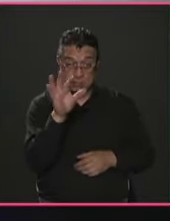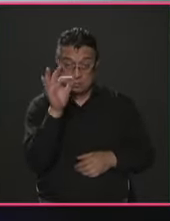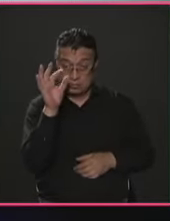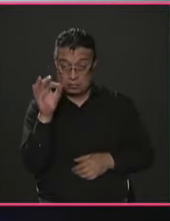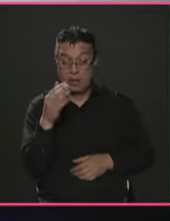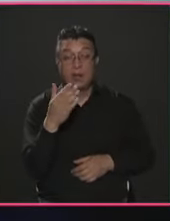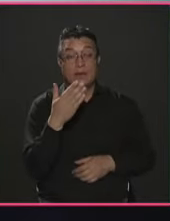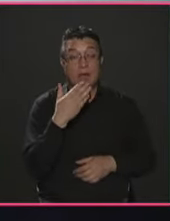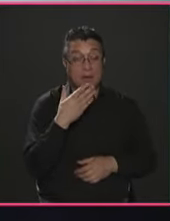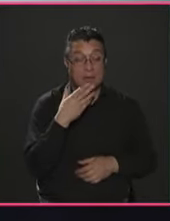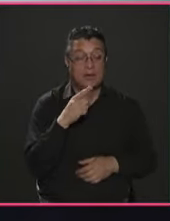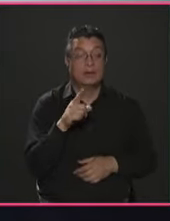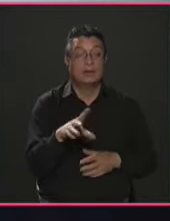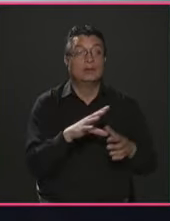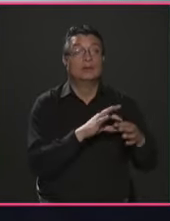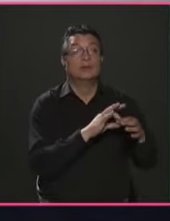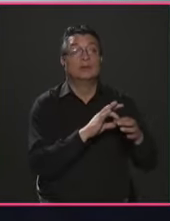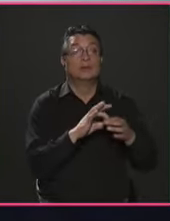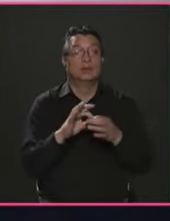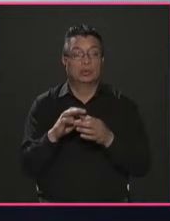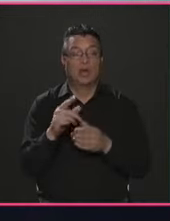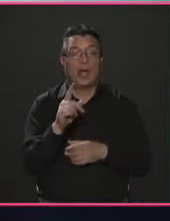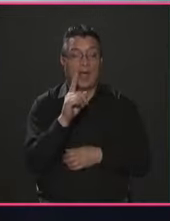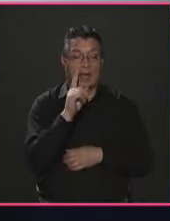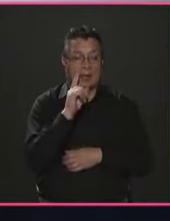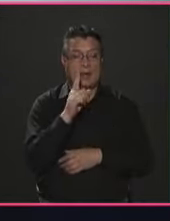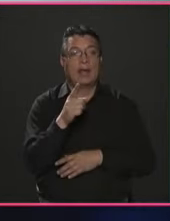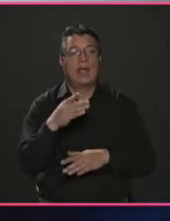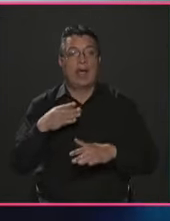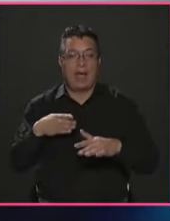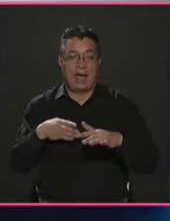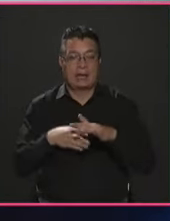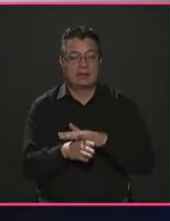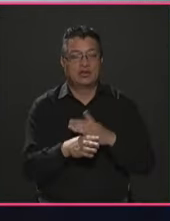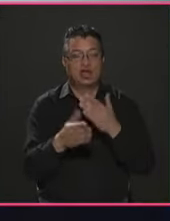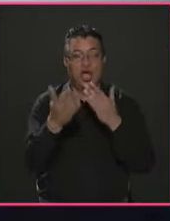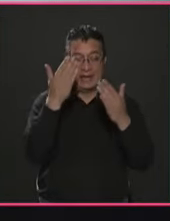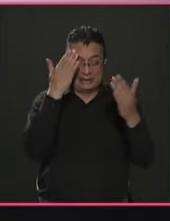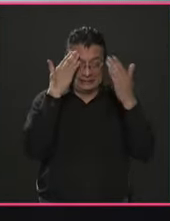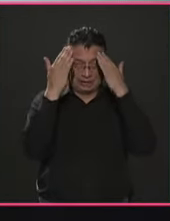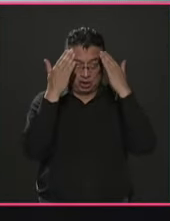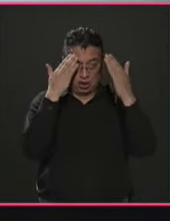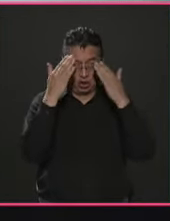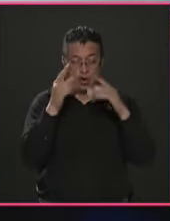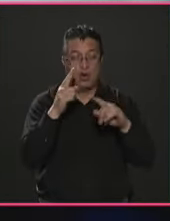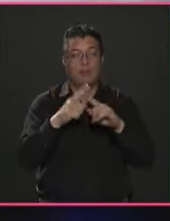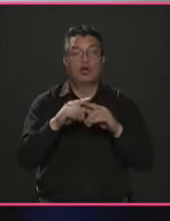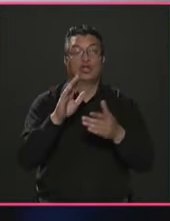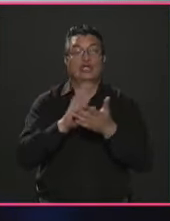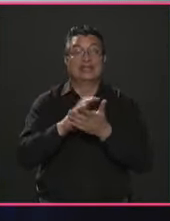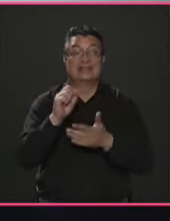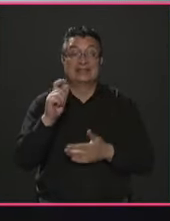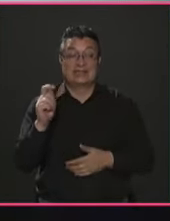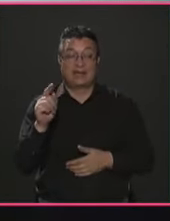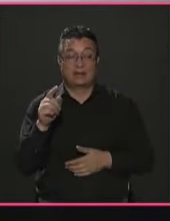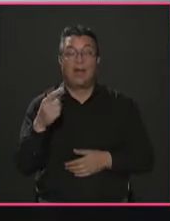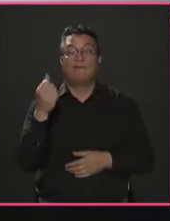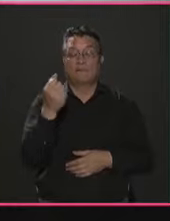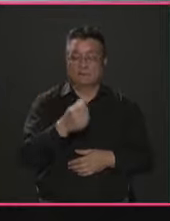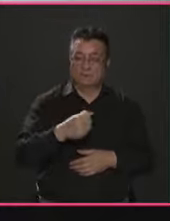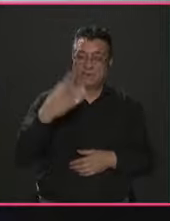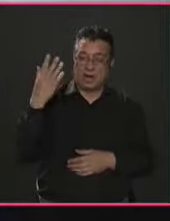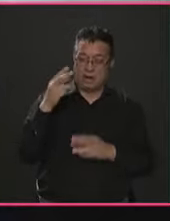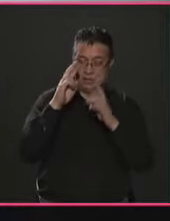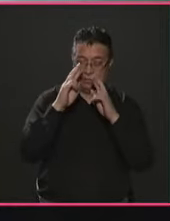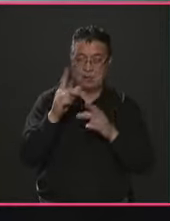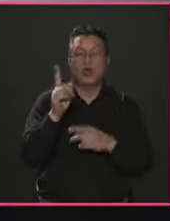eh el hecho de que tuvieran el acceso a un psicólogo por chat lo valoraba pero